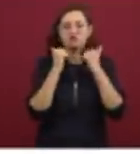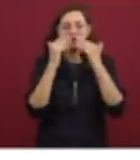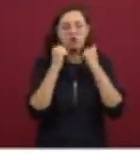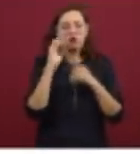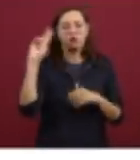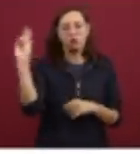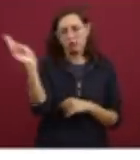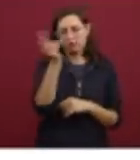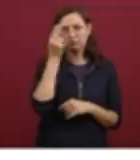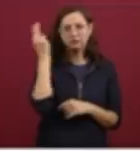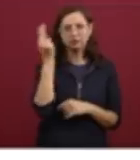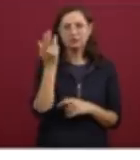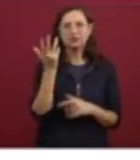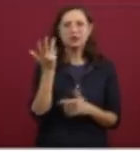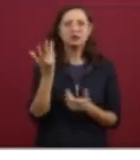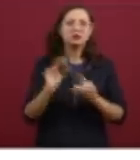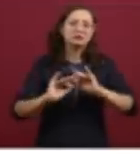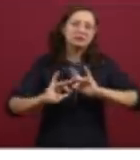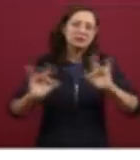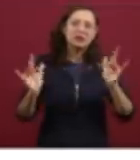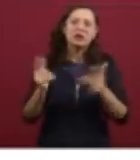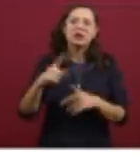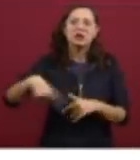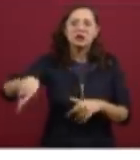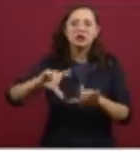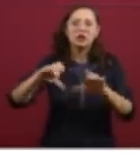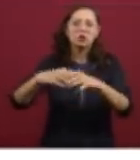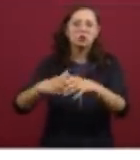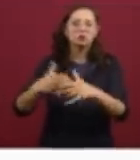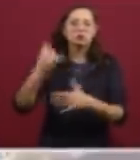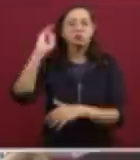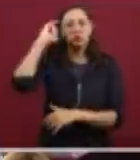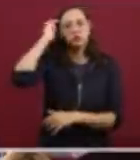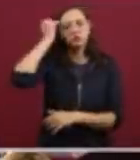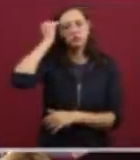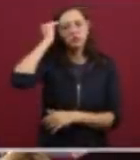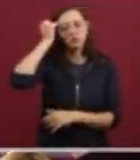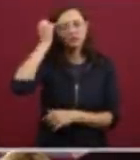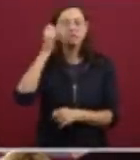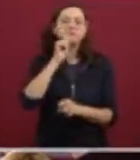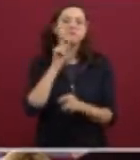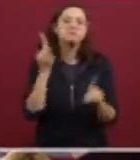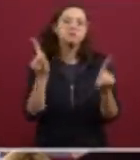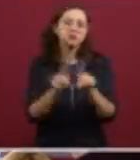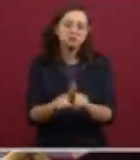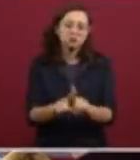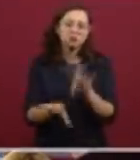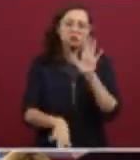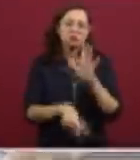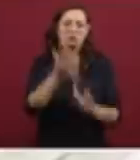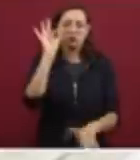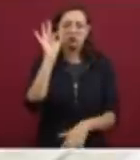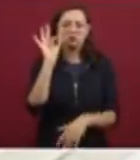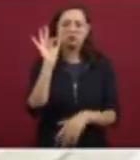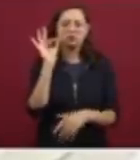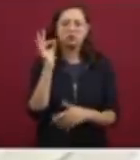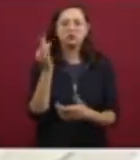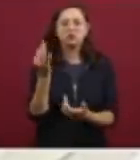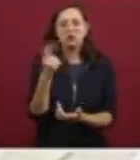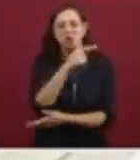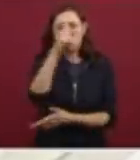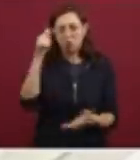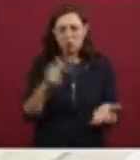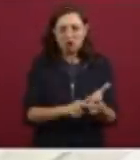la mayoría ninguna, zonas de población indígena, y desde luego se seleccionaron no solamente las sedes,